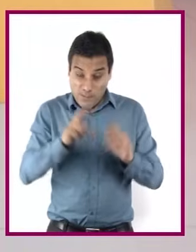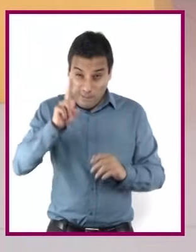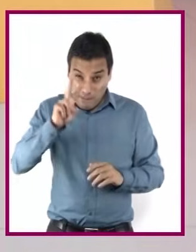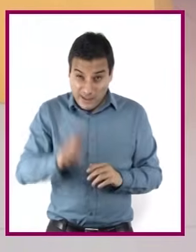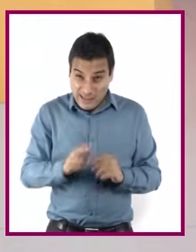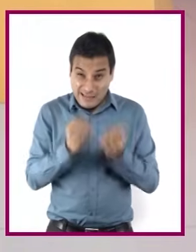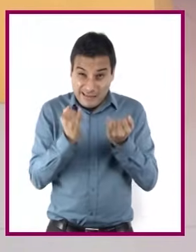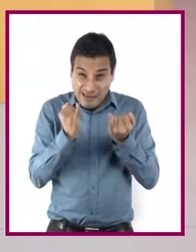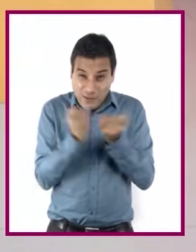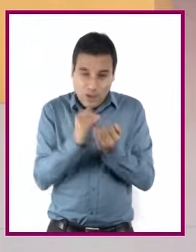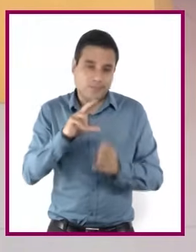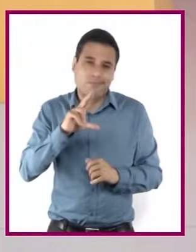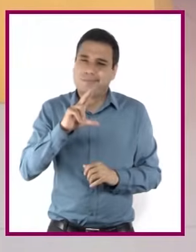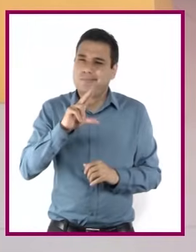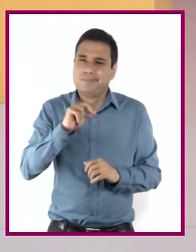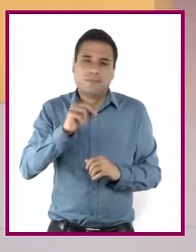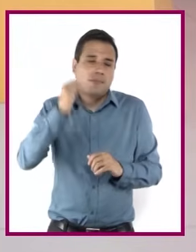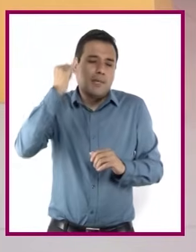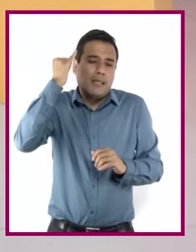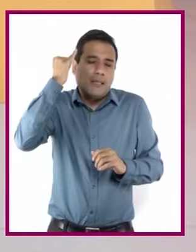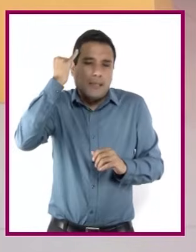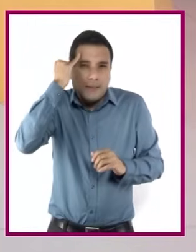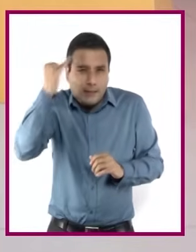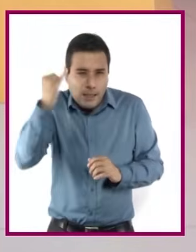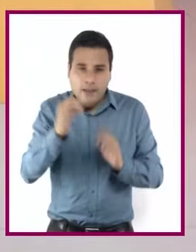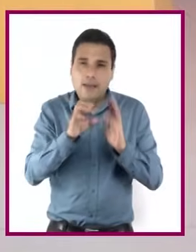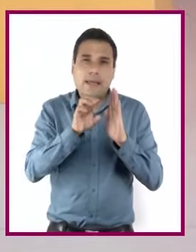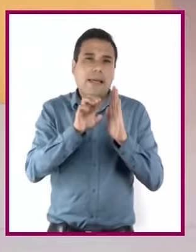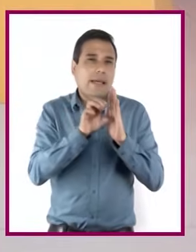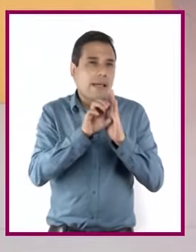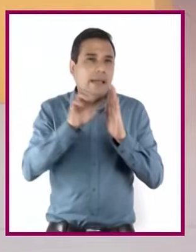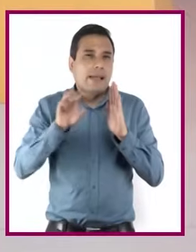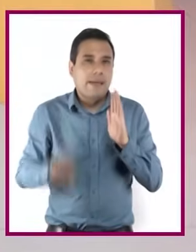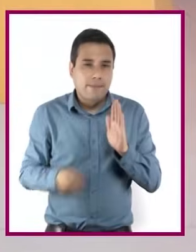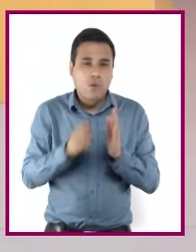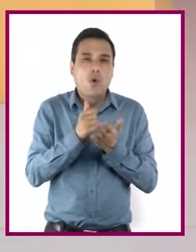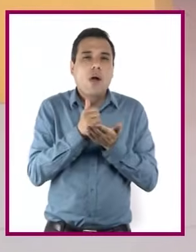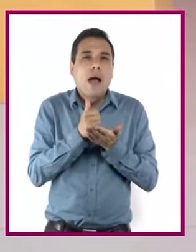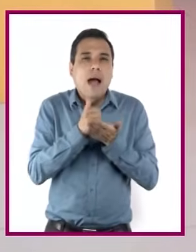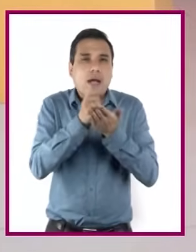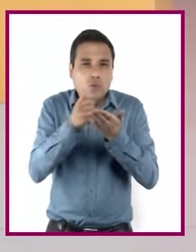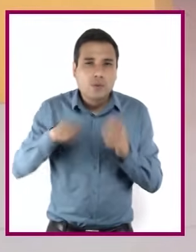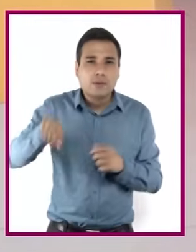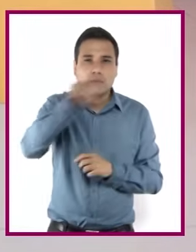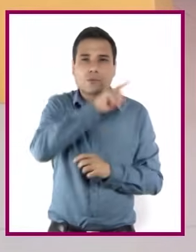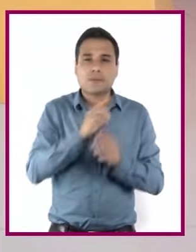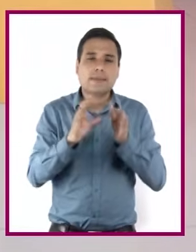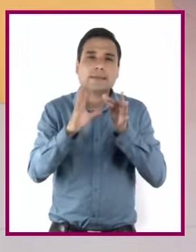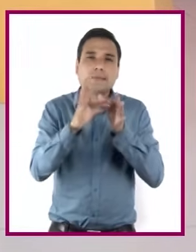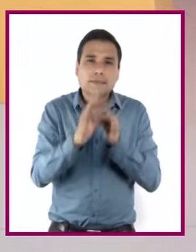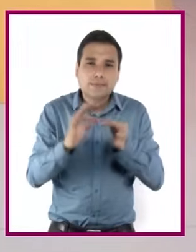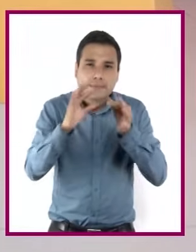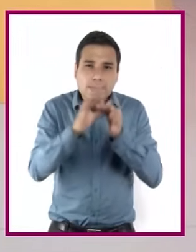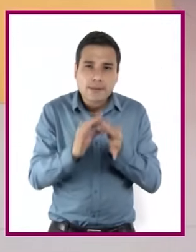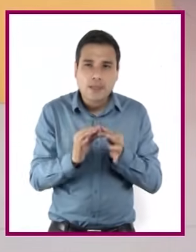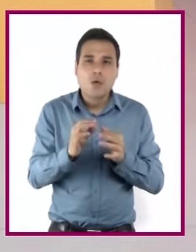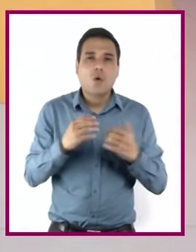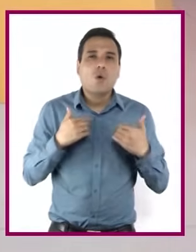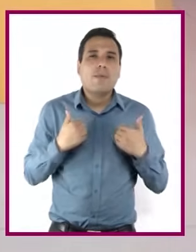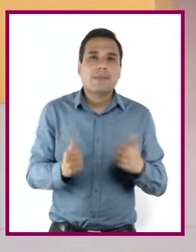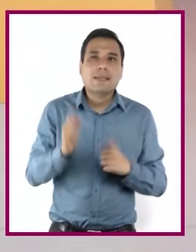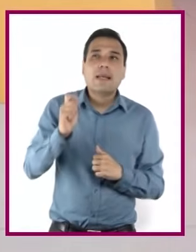Son ideas racionales y creativas que tienen la finalidad de describir, explicar y predecir los